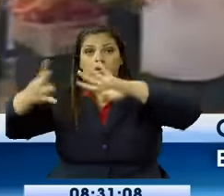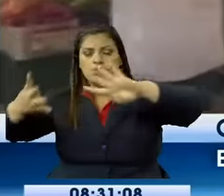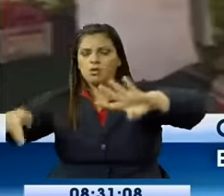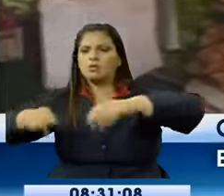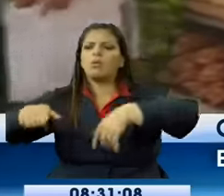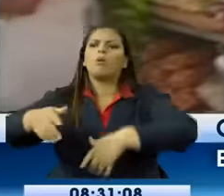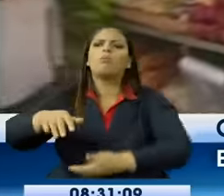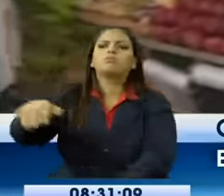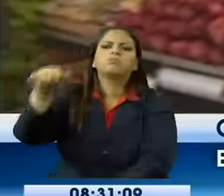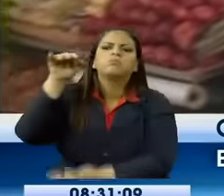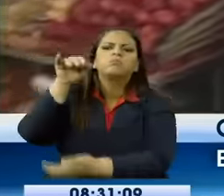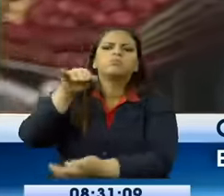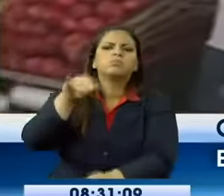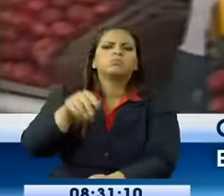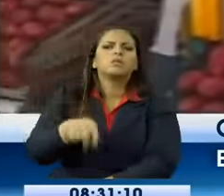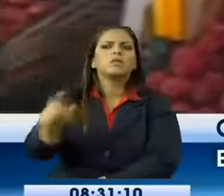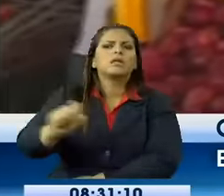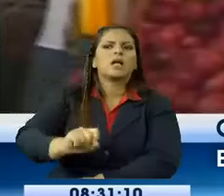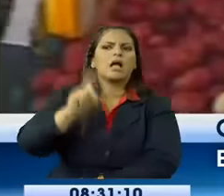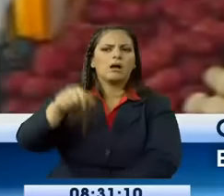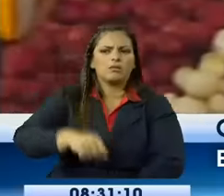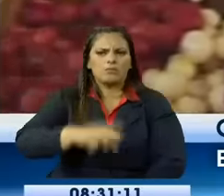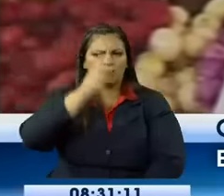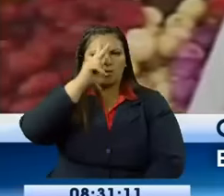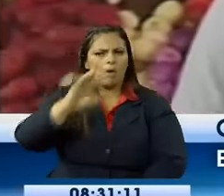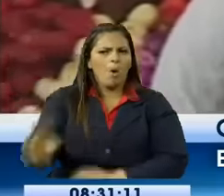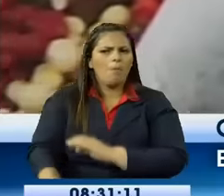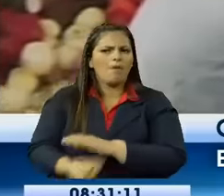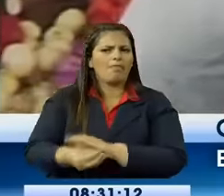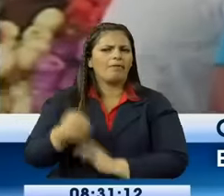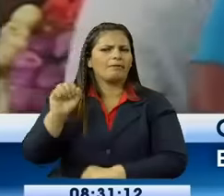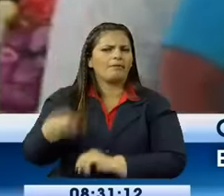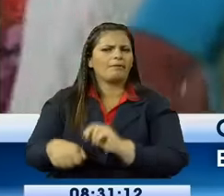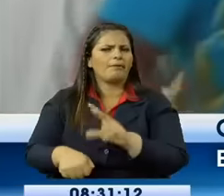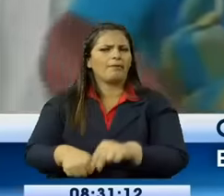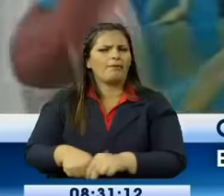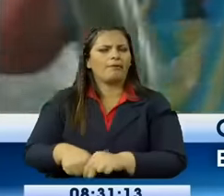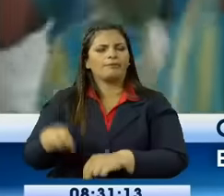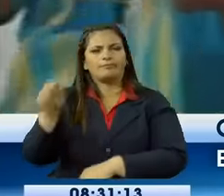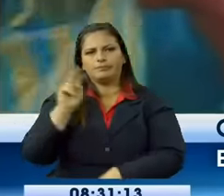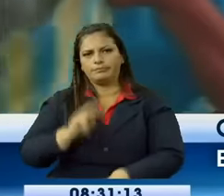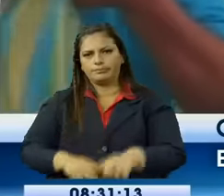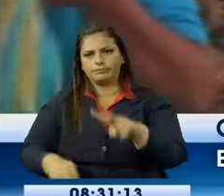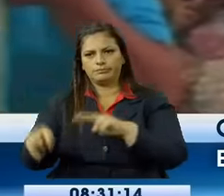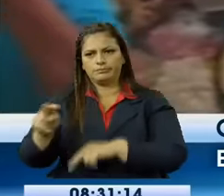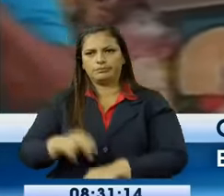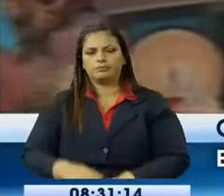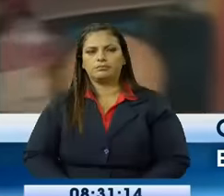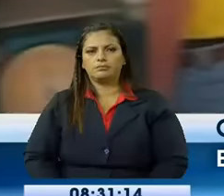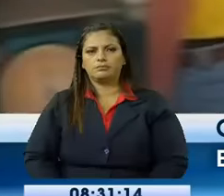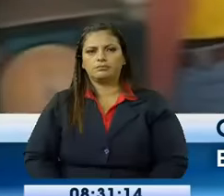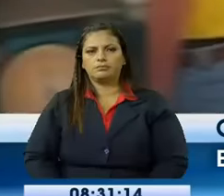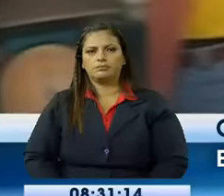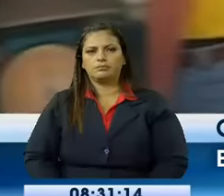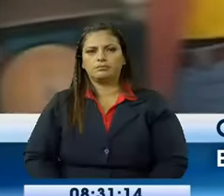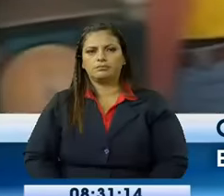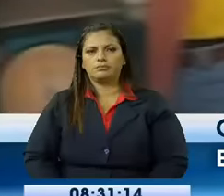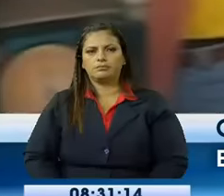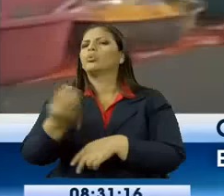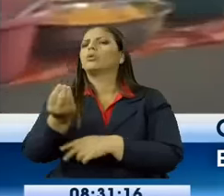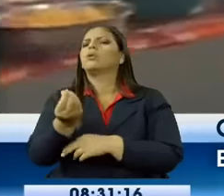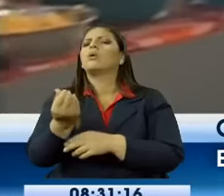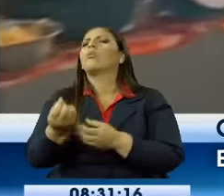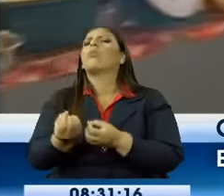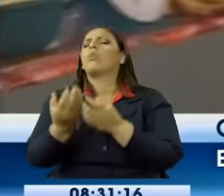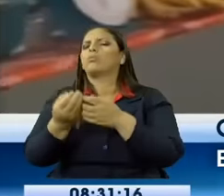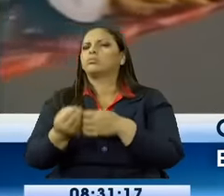si es que nos están indicando que eso se debe al mercado de mayoristas y constatamos que en el mercado de mayoristas sí están los precios que son, ya nos están mintiendo, ¿no?